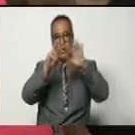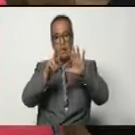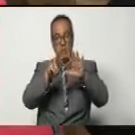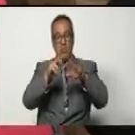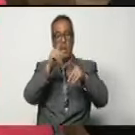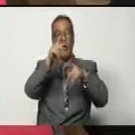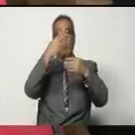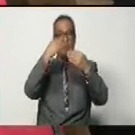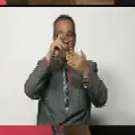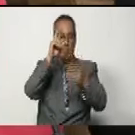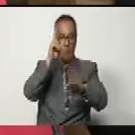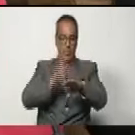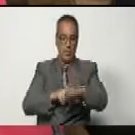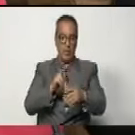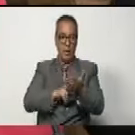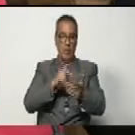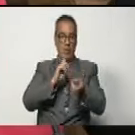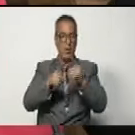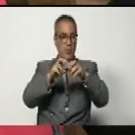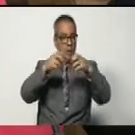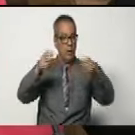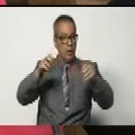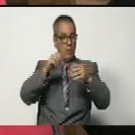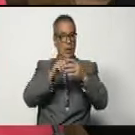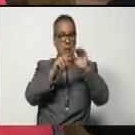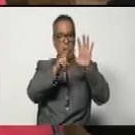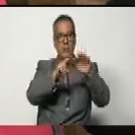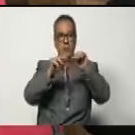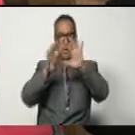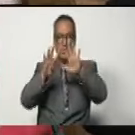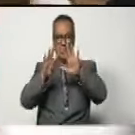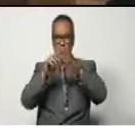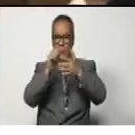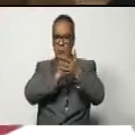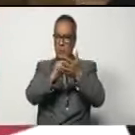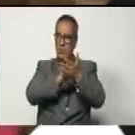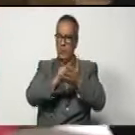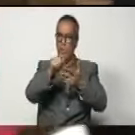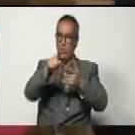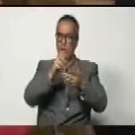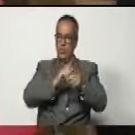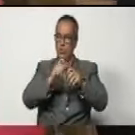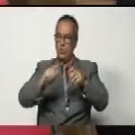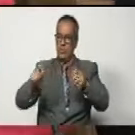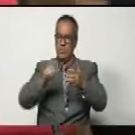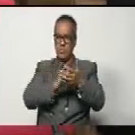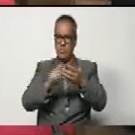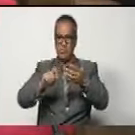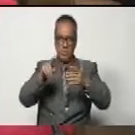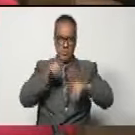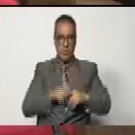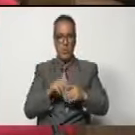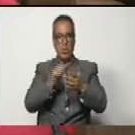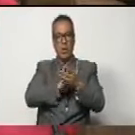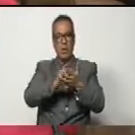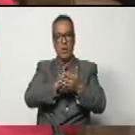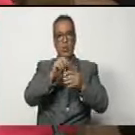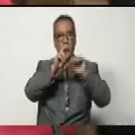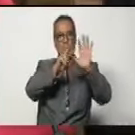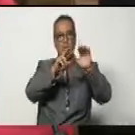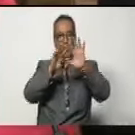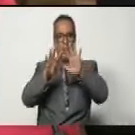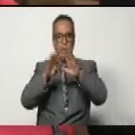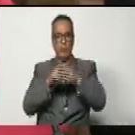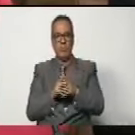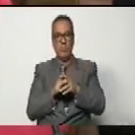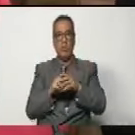187º. Se sugiere aprobar con modificación el contenido del artículo 79, el cual queda redactado en los siguientes términos. Artículo